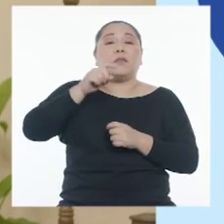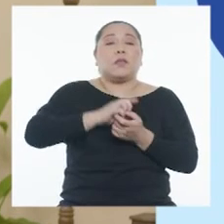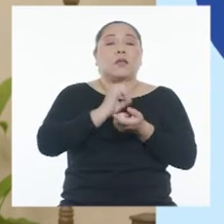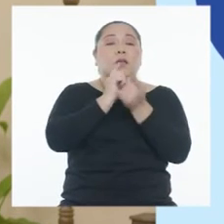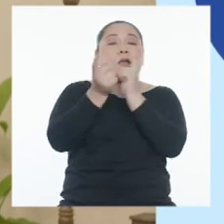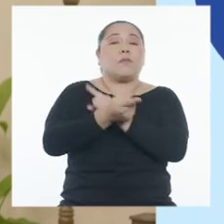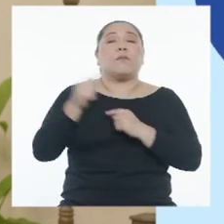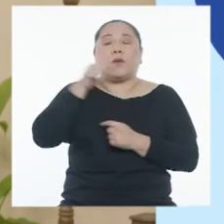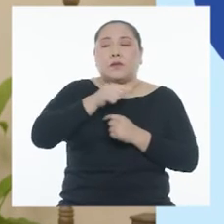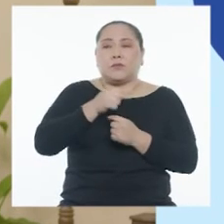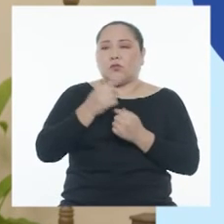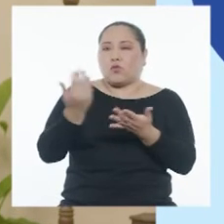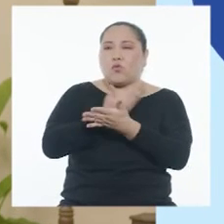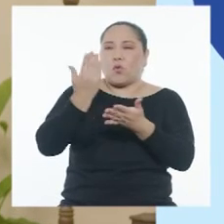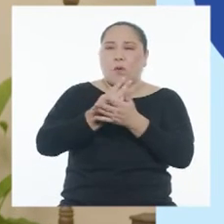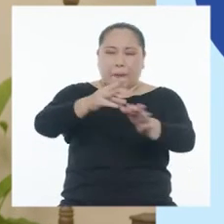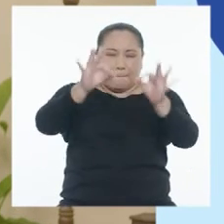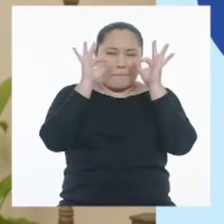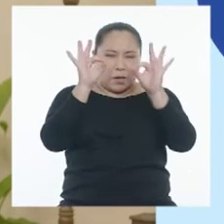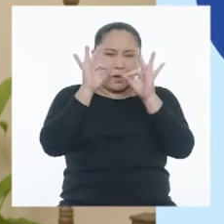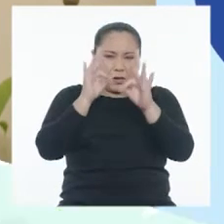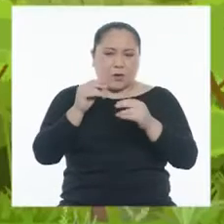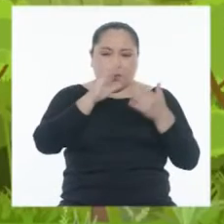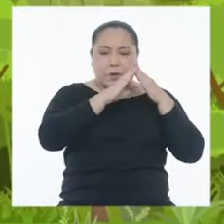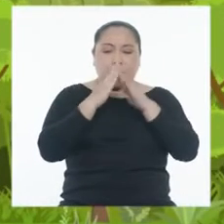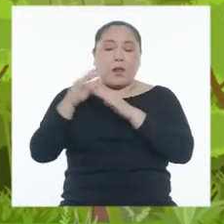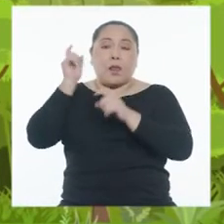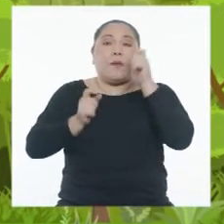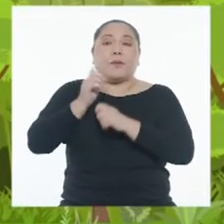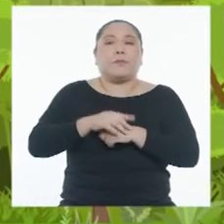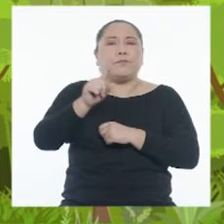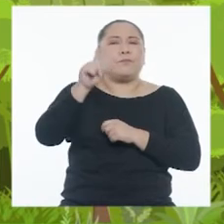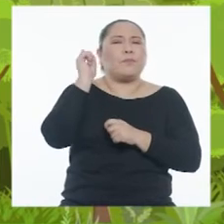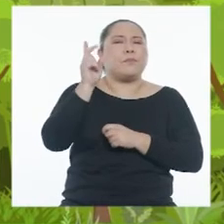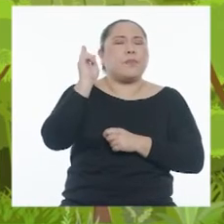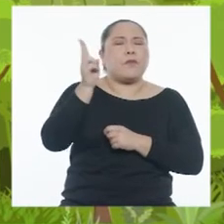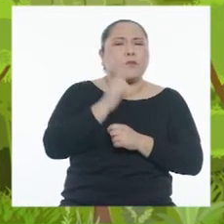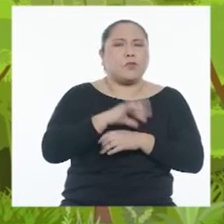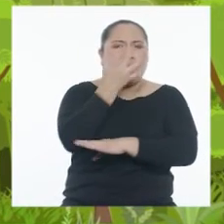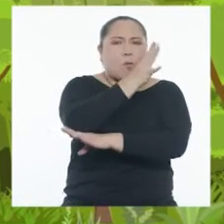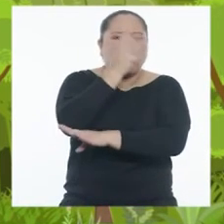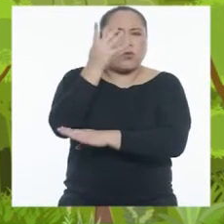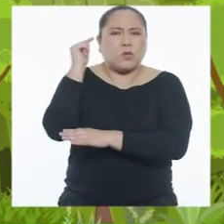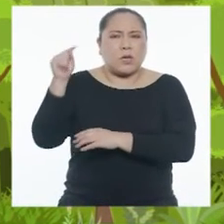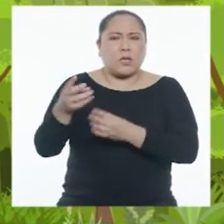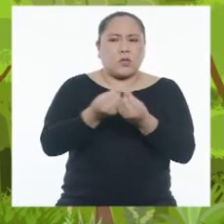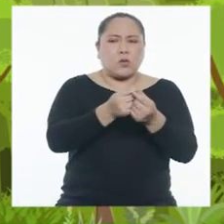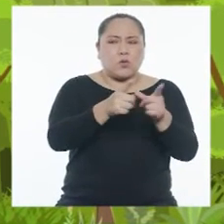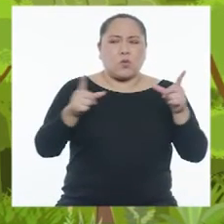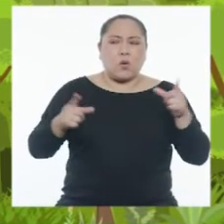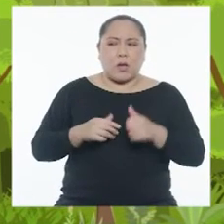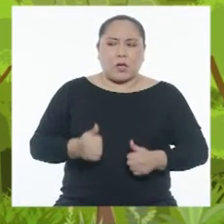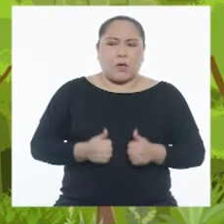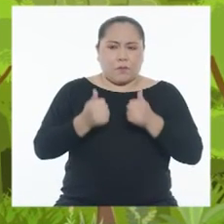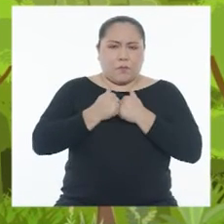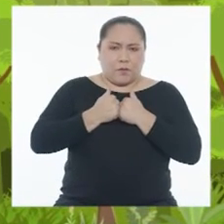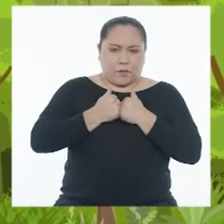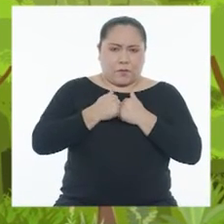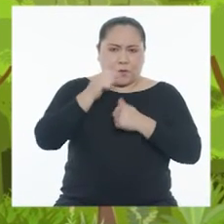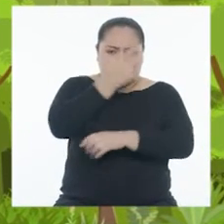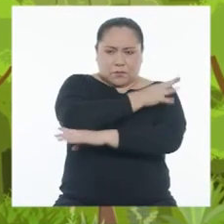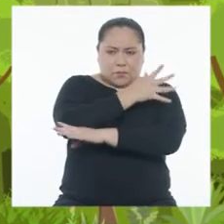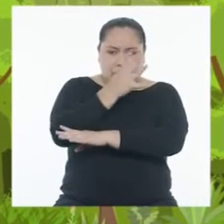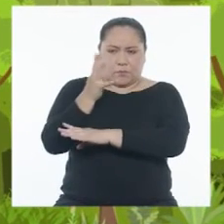en nuevas modalidades de amenazas a la seguridad ciudadana. Profesor, los bosques tropicales son territorios en los que habitan los pueblos